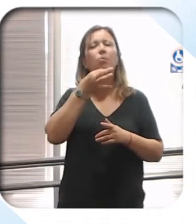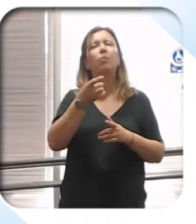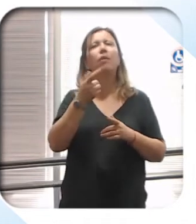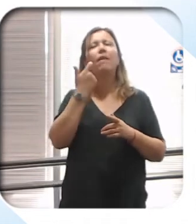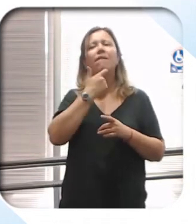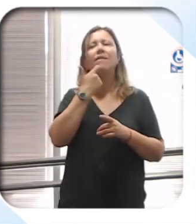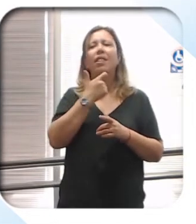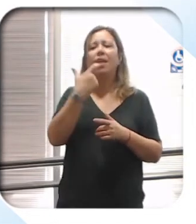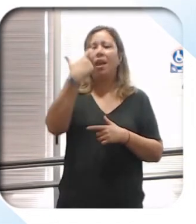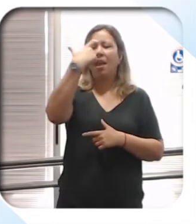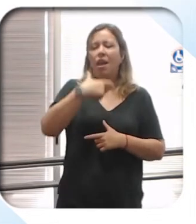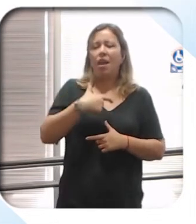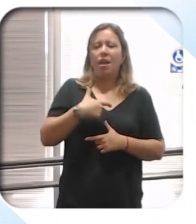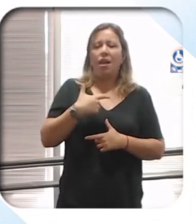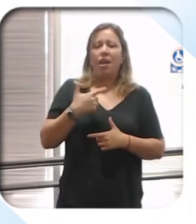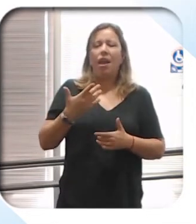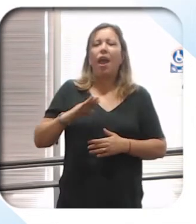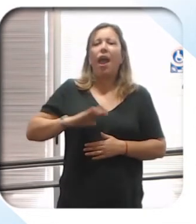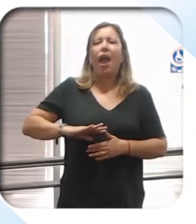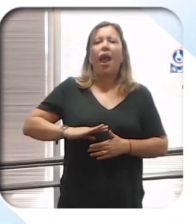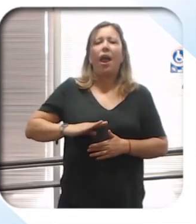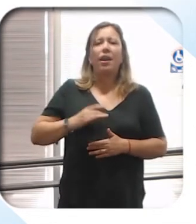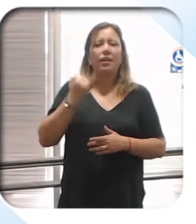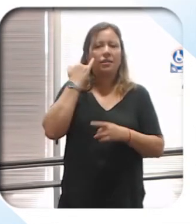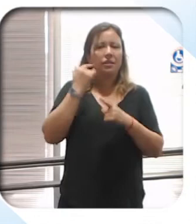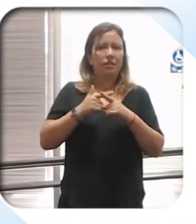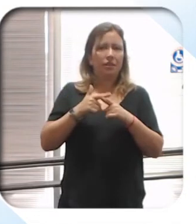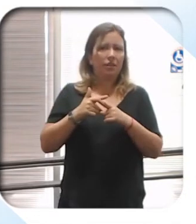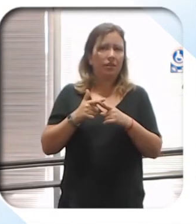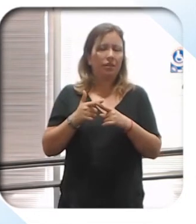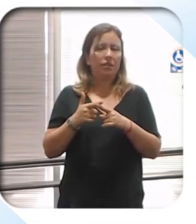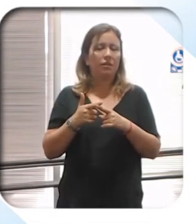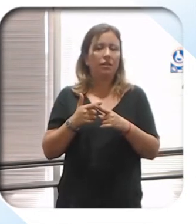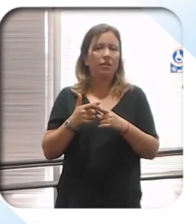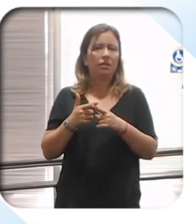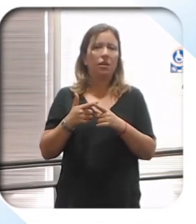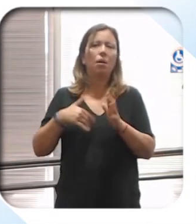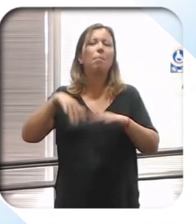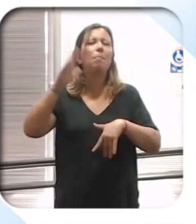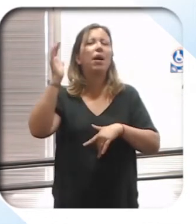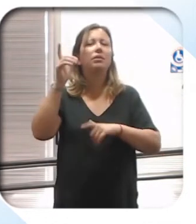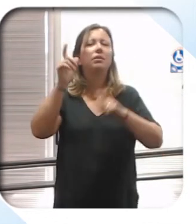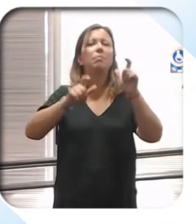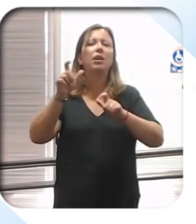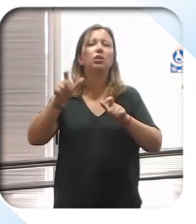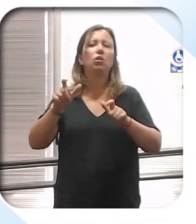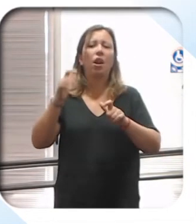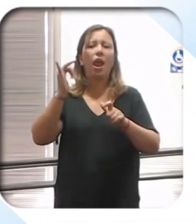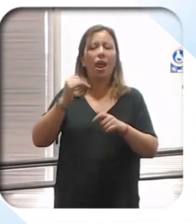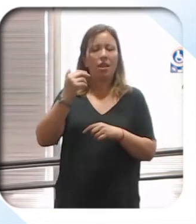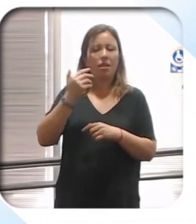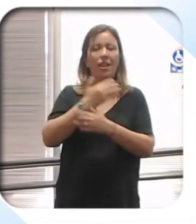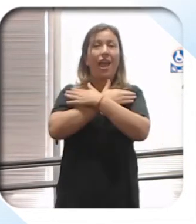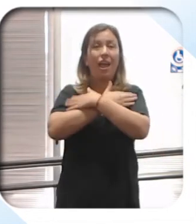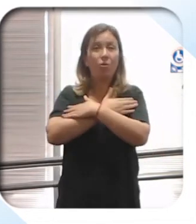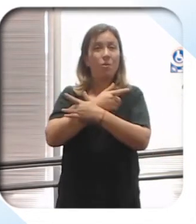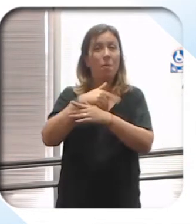autoerotismo, que se ve con mucha frecuencia y sobre todo en trastornos del espectro